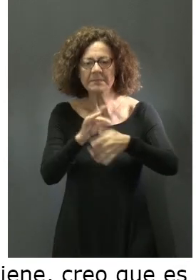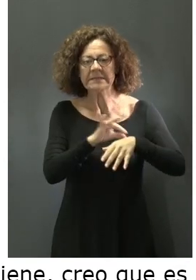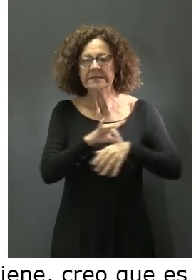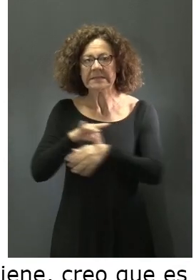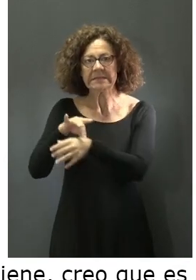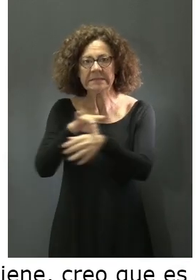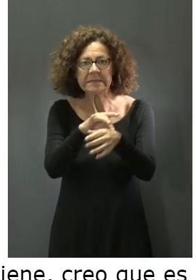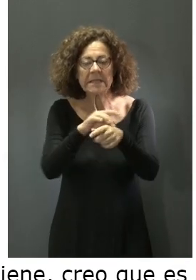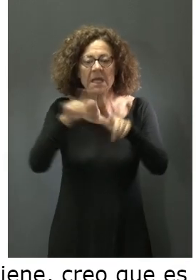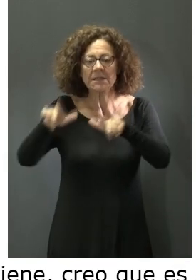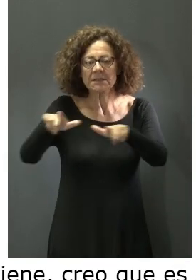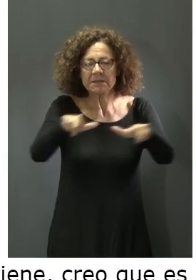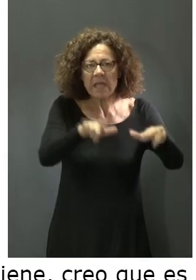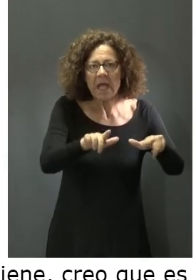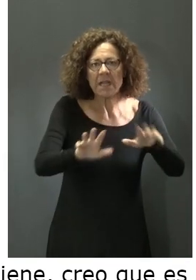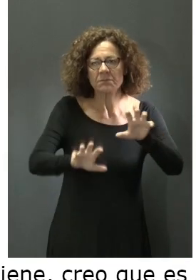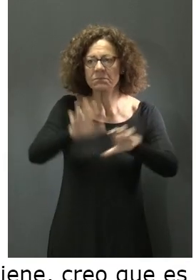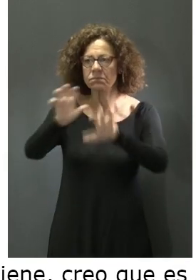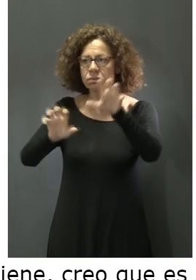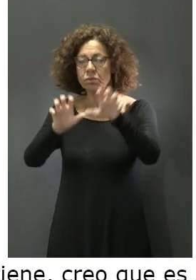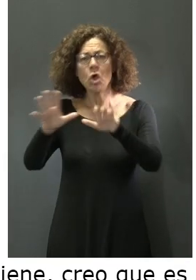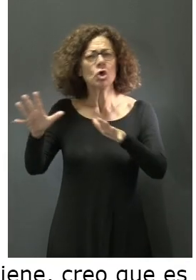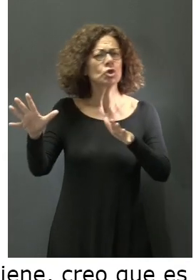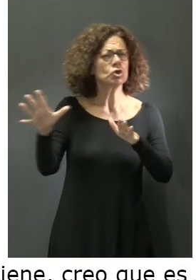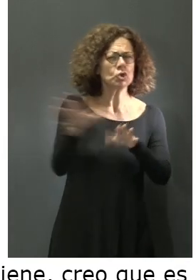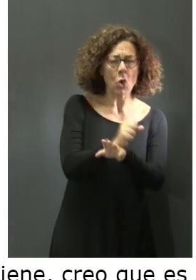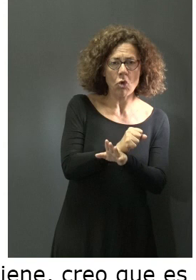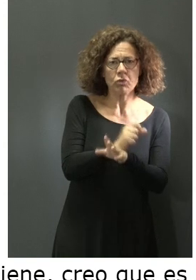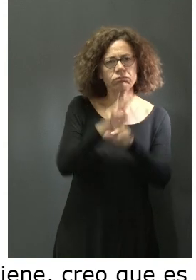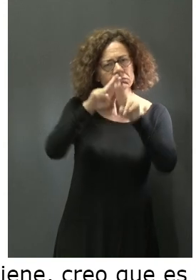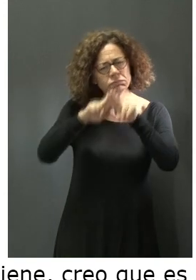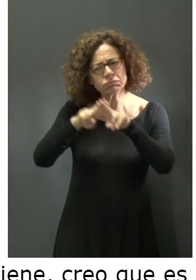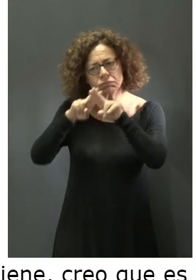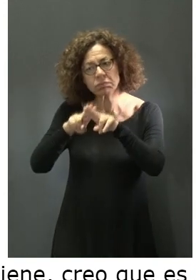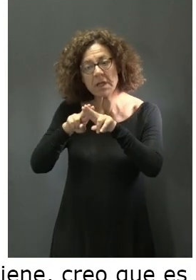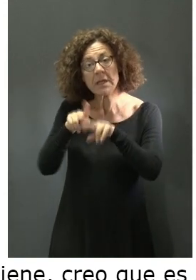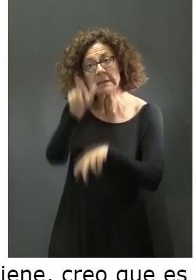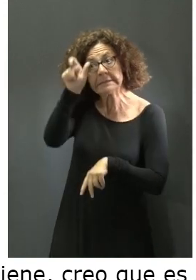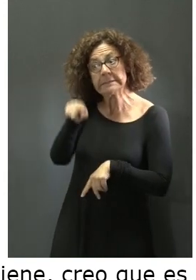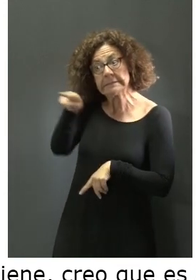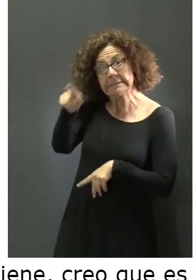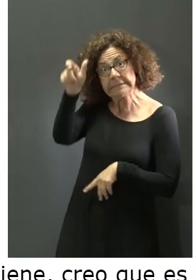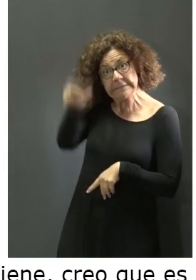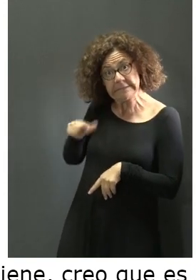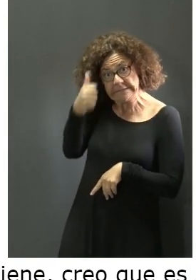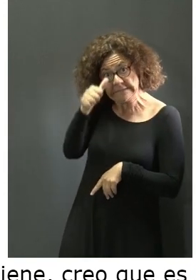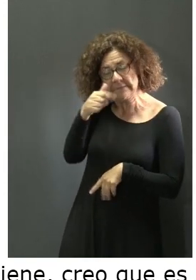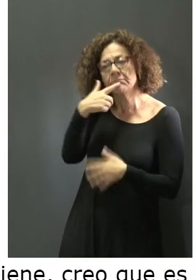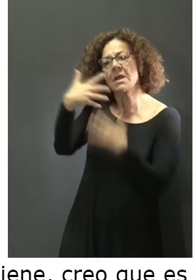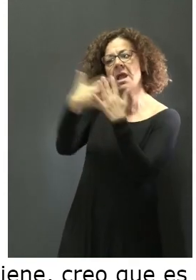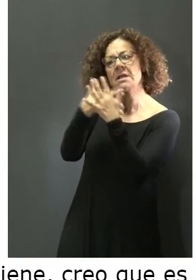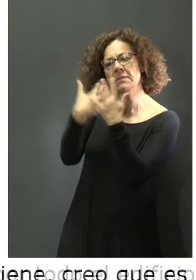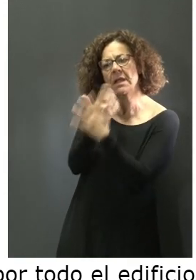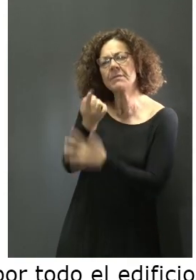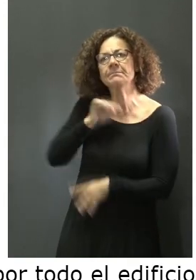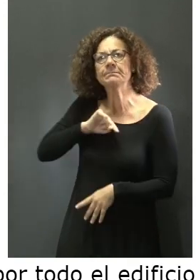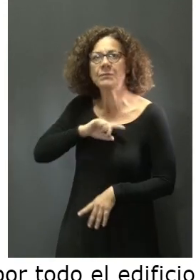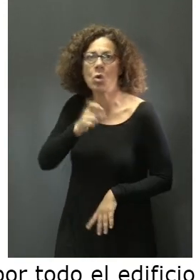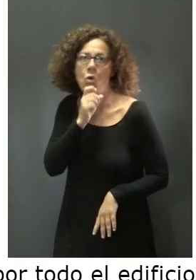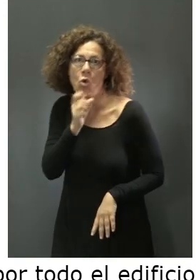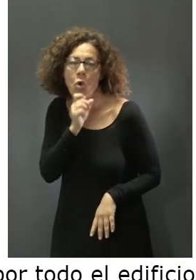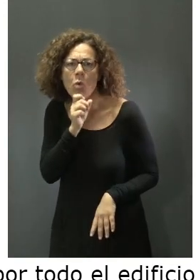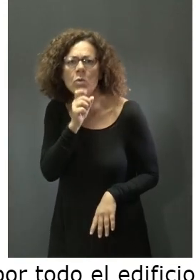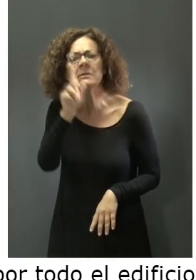salas, el mobiliario, todo, absolutamente todo. Entonces él me iba contando un poco su experiencia, cómo se sentía,